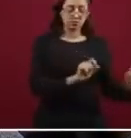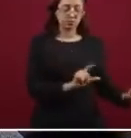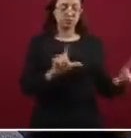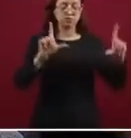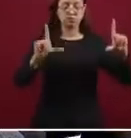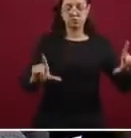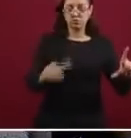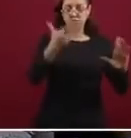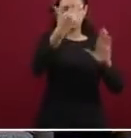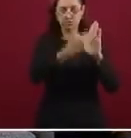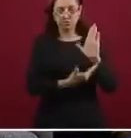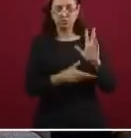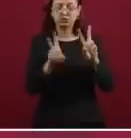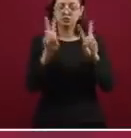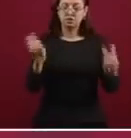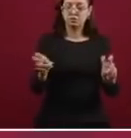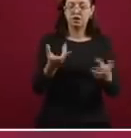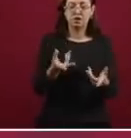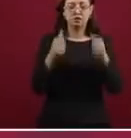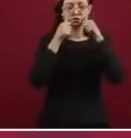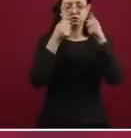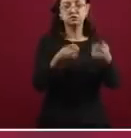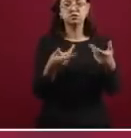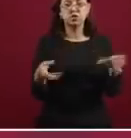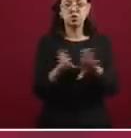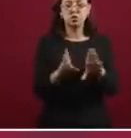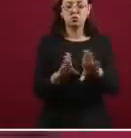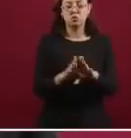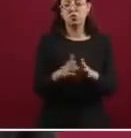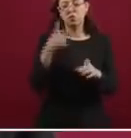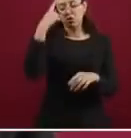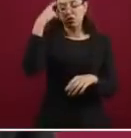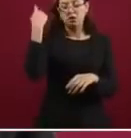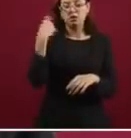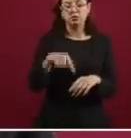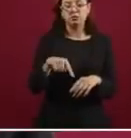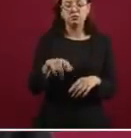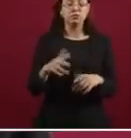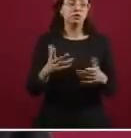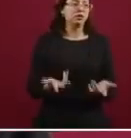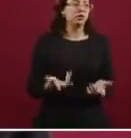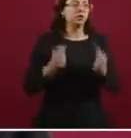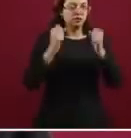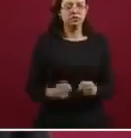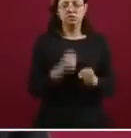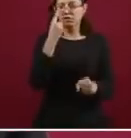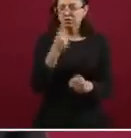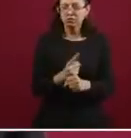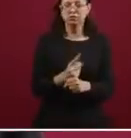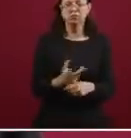cómo abordar el tema de la seguridad pública